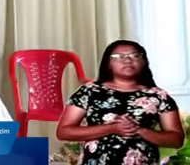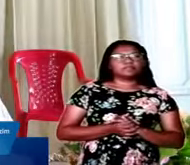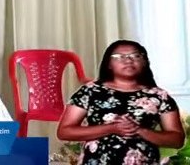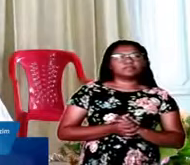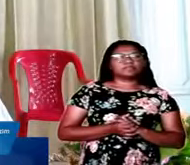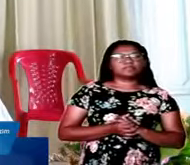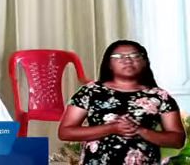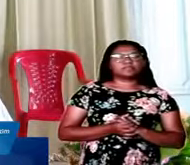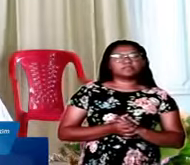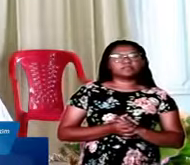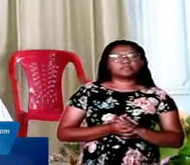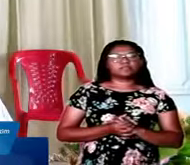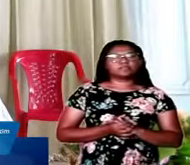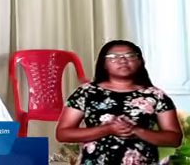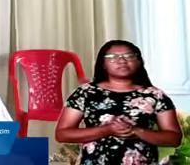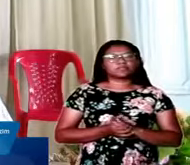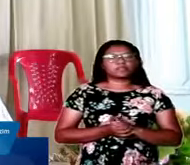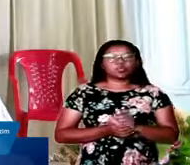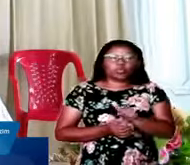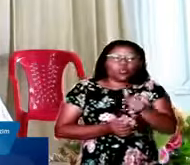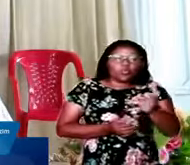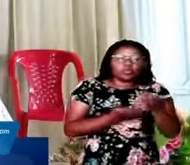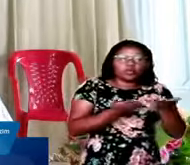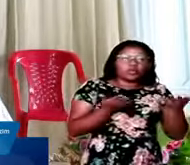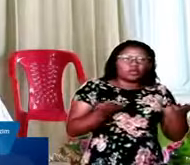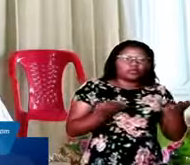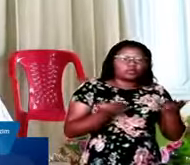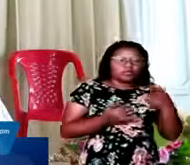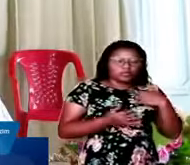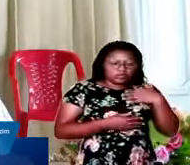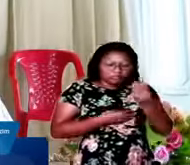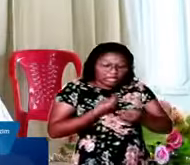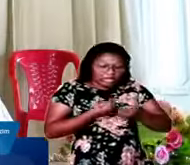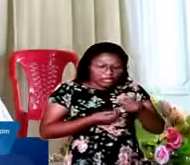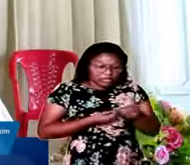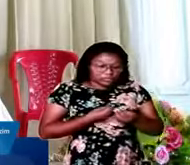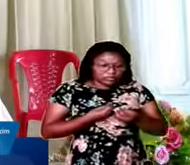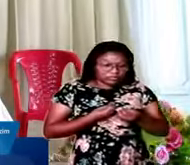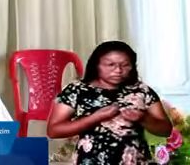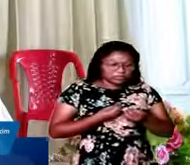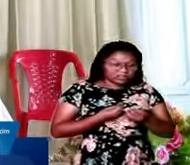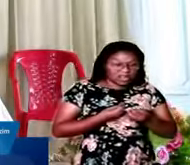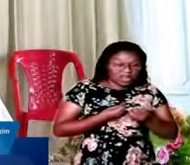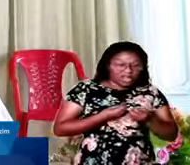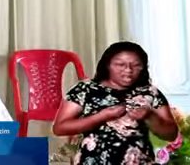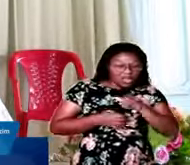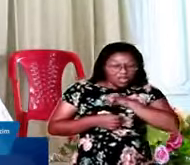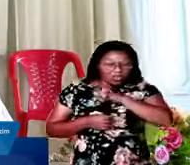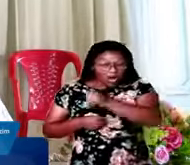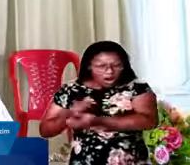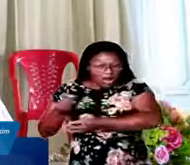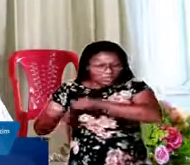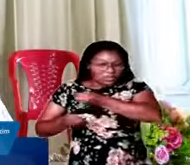Ninguna de las cosas que quiera que a usted le ocurran, no se la haga a nadie.